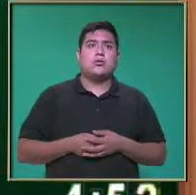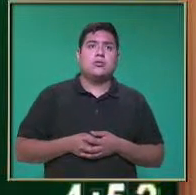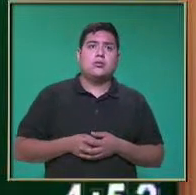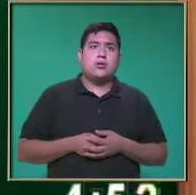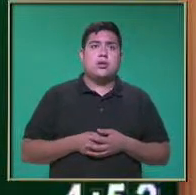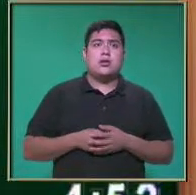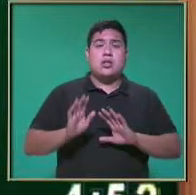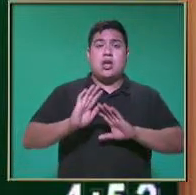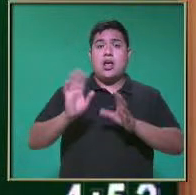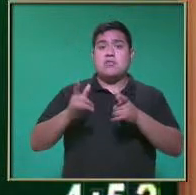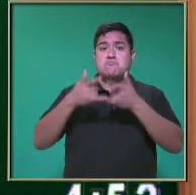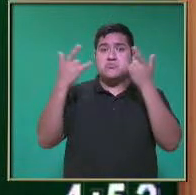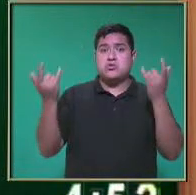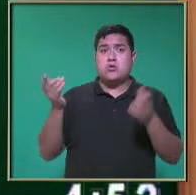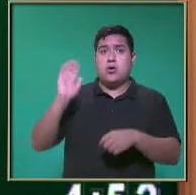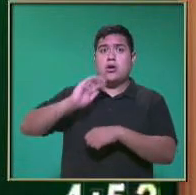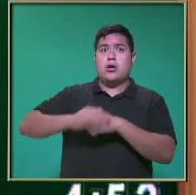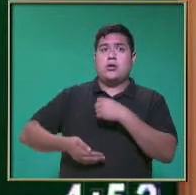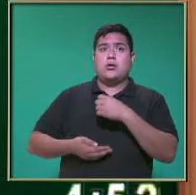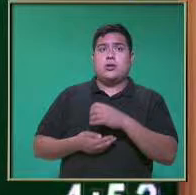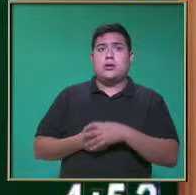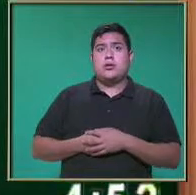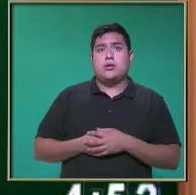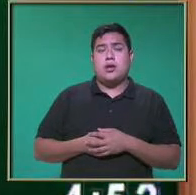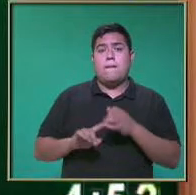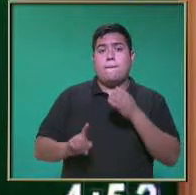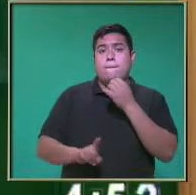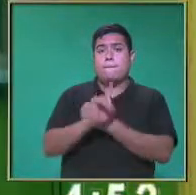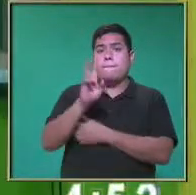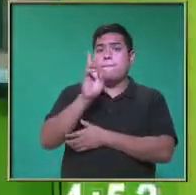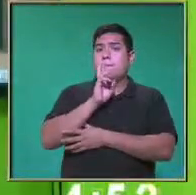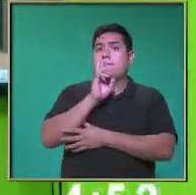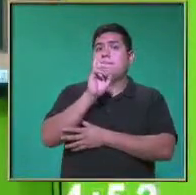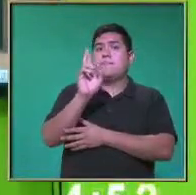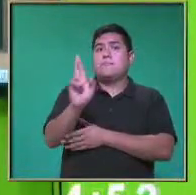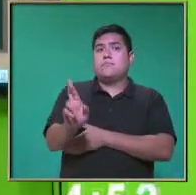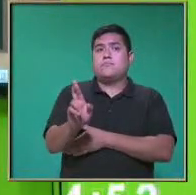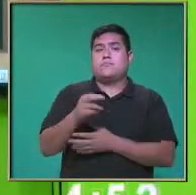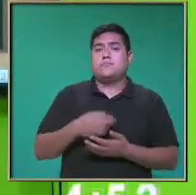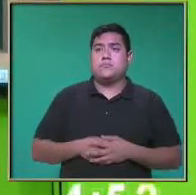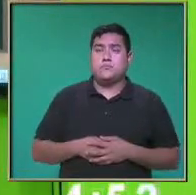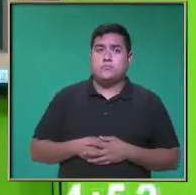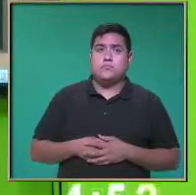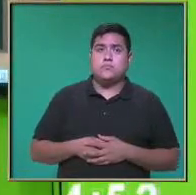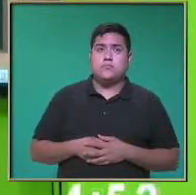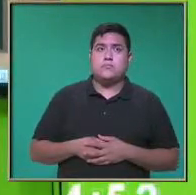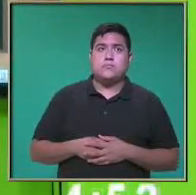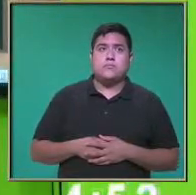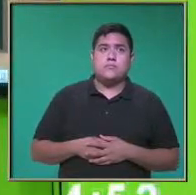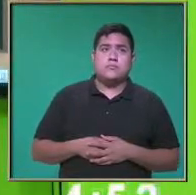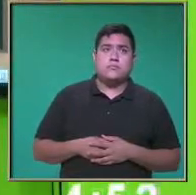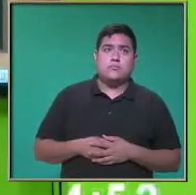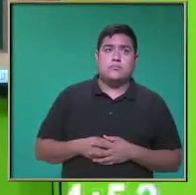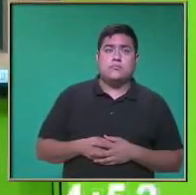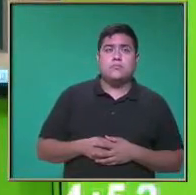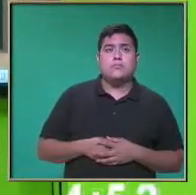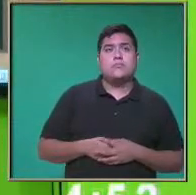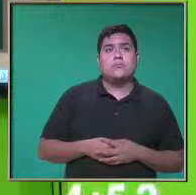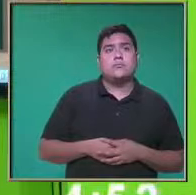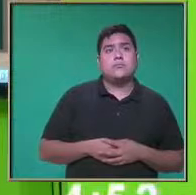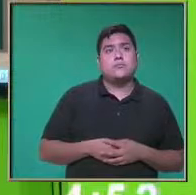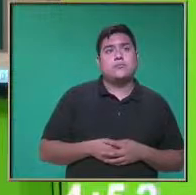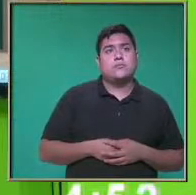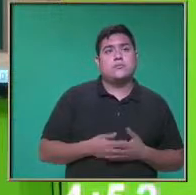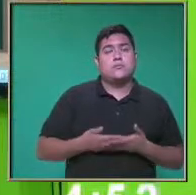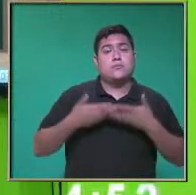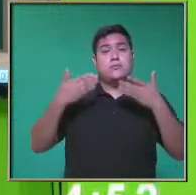the resolution of the conflict. Es la resolución del conflicto que ocurre en las historias. Es el final de la historia.